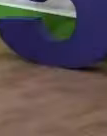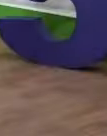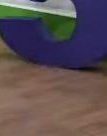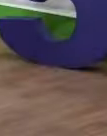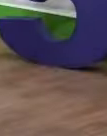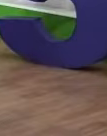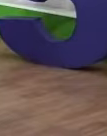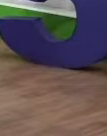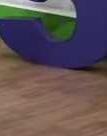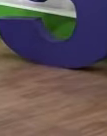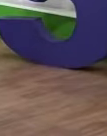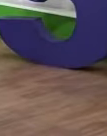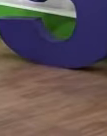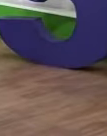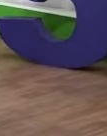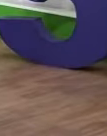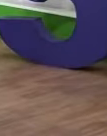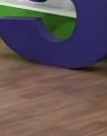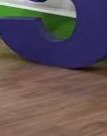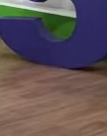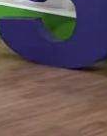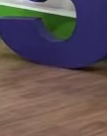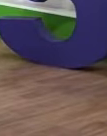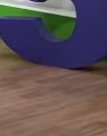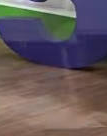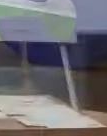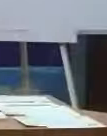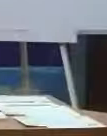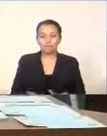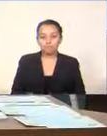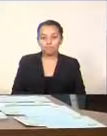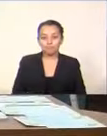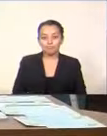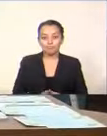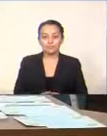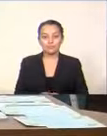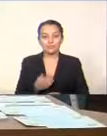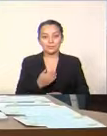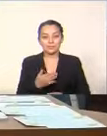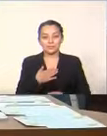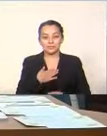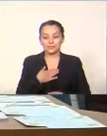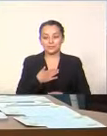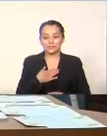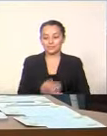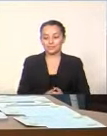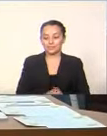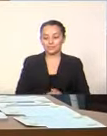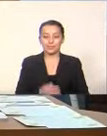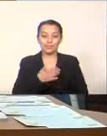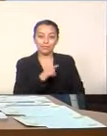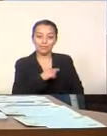Hola, mi nombre es Abraham Guevara. Mi nombre es Alejandro Regalado. ¿Cómo te gusta que te digan? Ale, me parece bien. ¿Y a ti? A mí me gusta que me digan